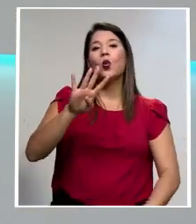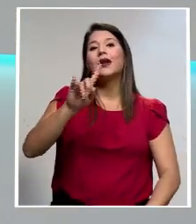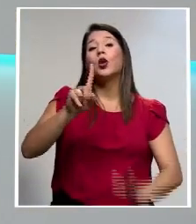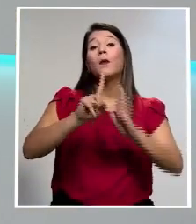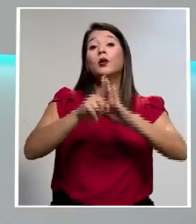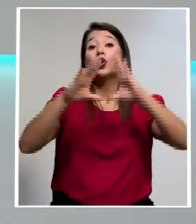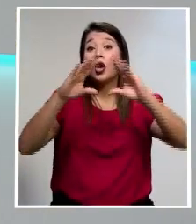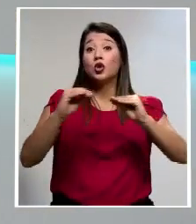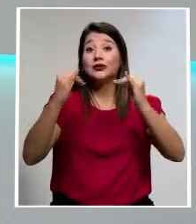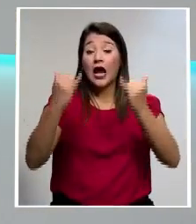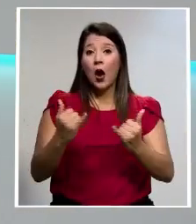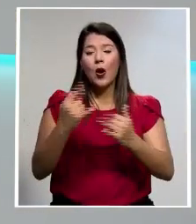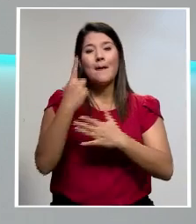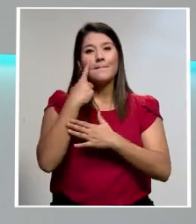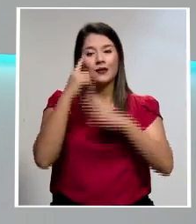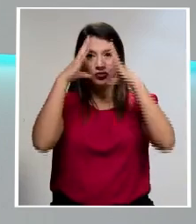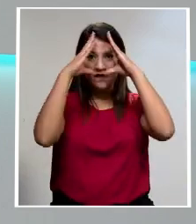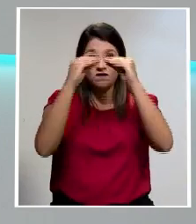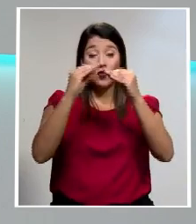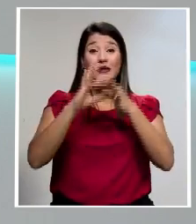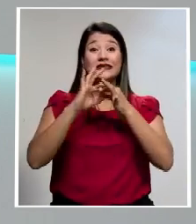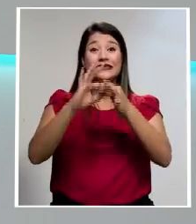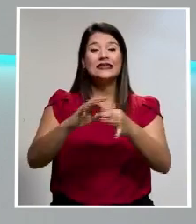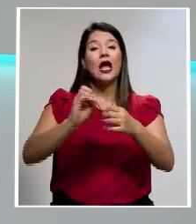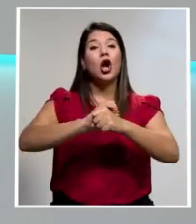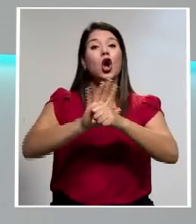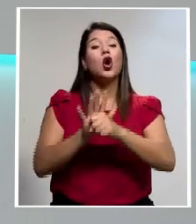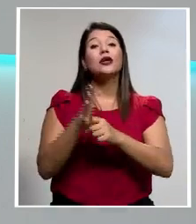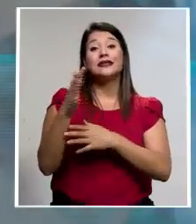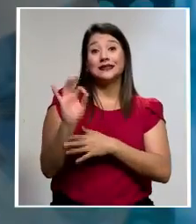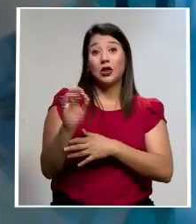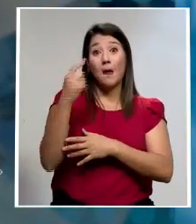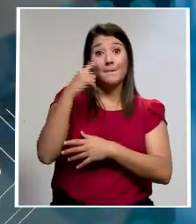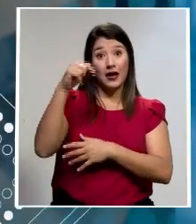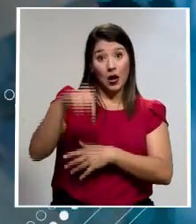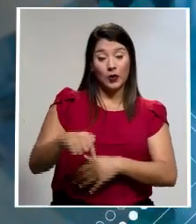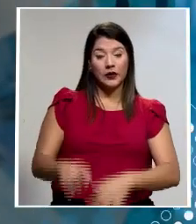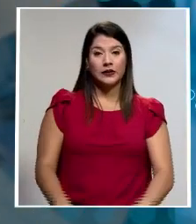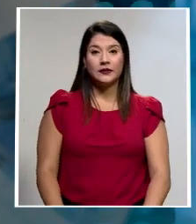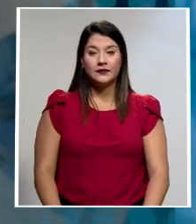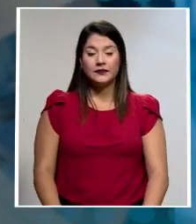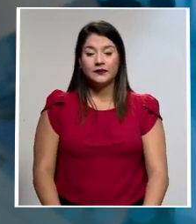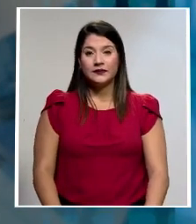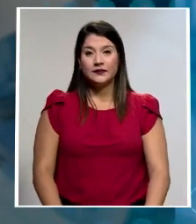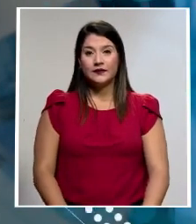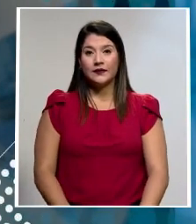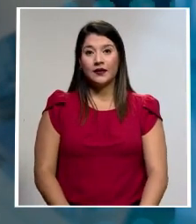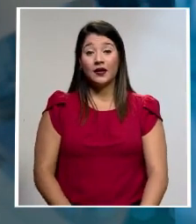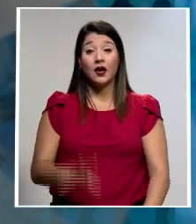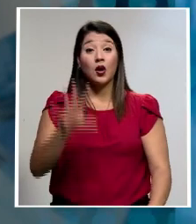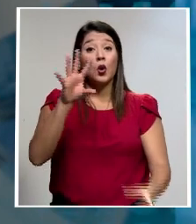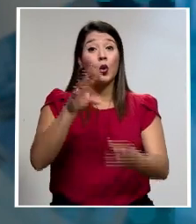7:41, vamos a hacer un repaso por los datos COVID para hoy. En